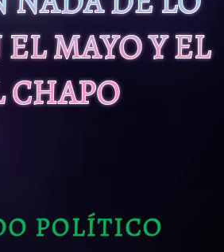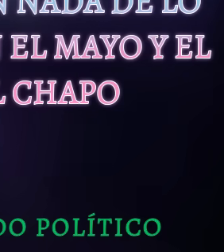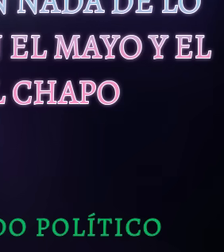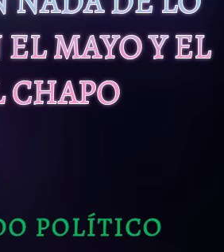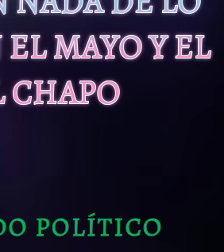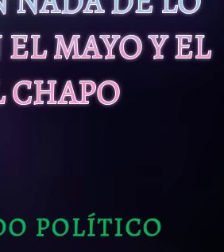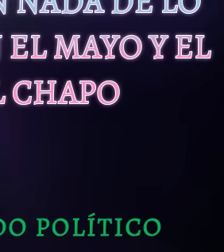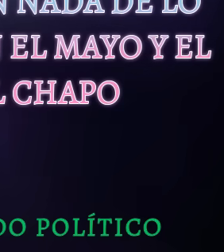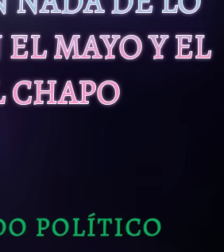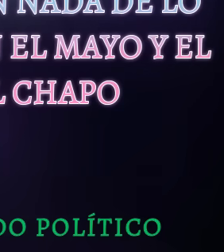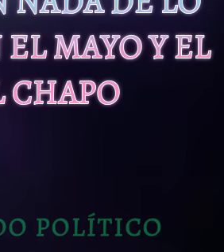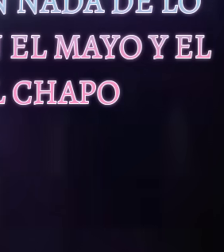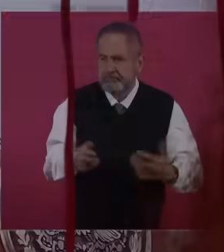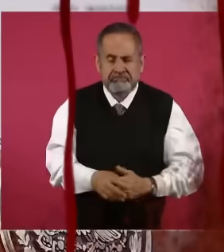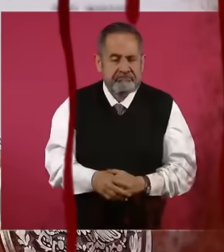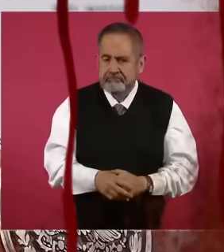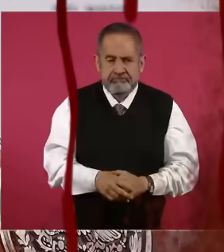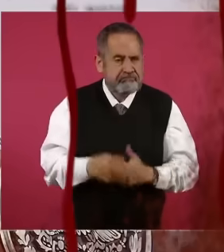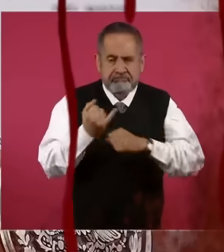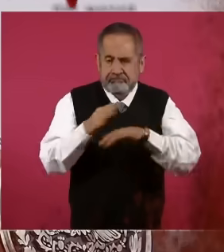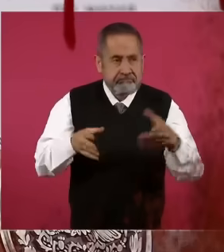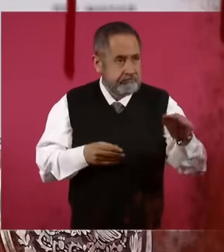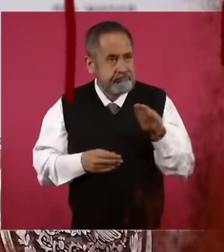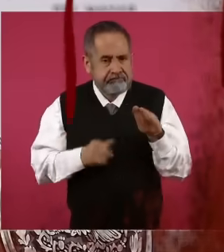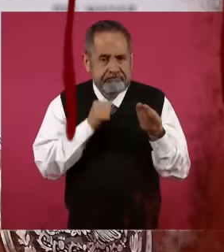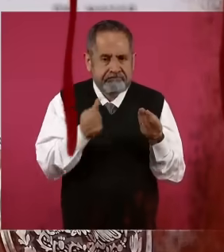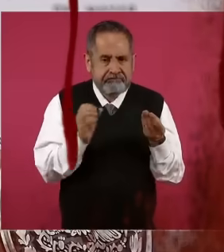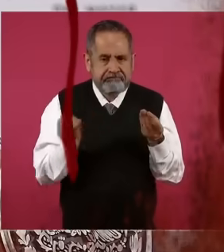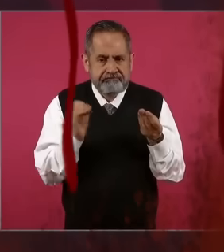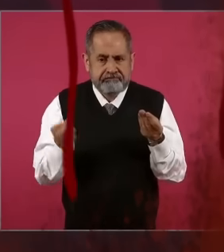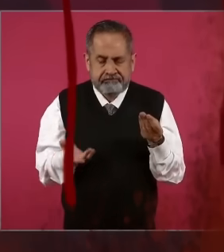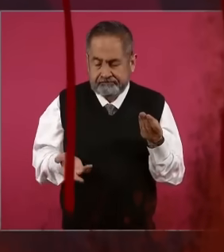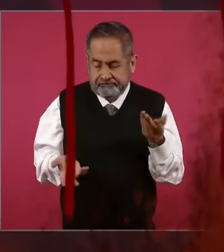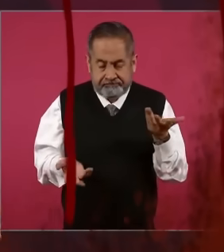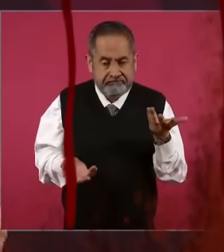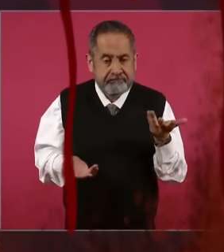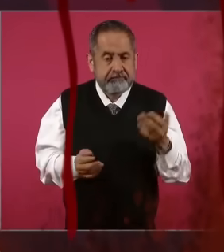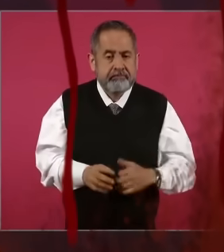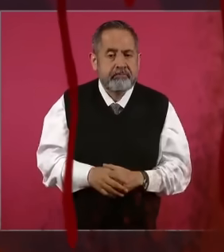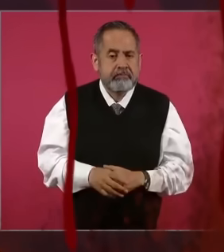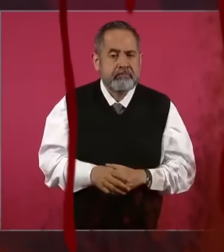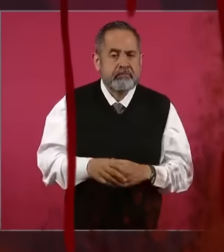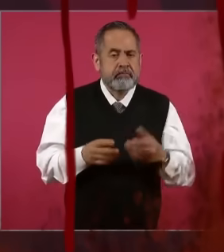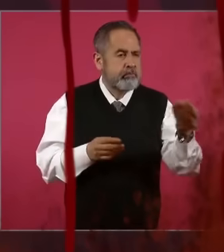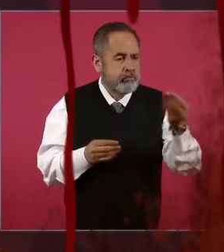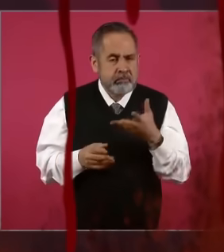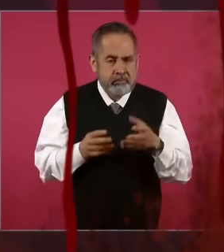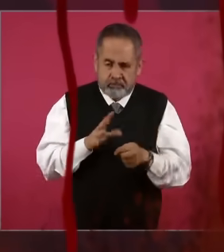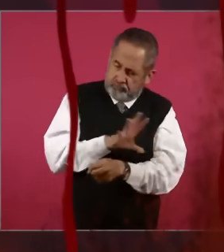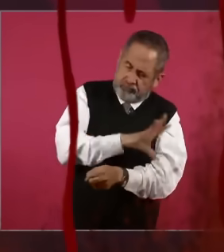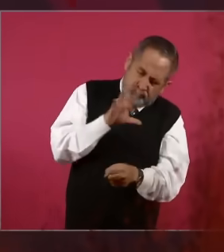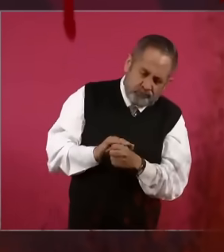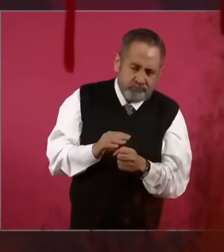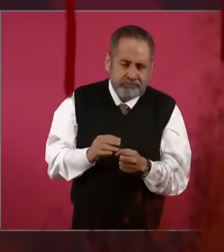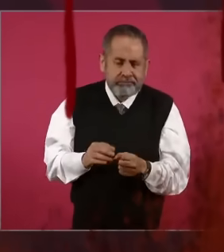desde Estados Unidos sobre cómo fue esto de que tanto el Mayo como el hijo del Chapo llegaron a Estados Unidos.